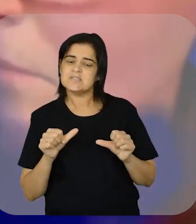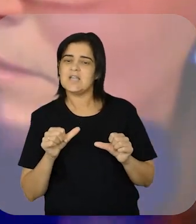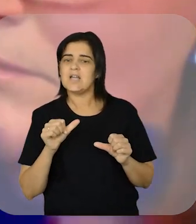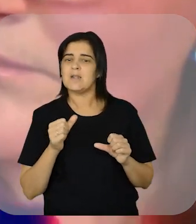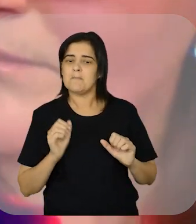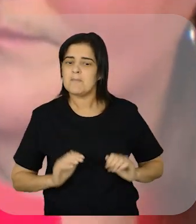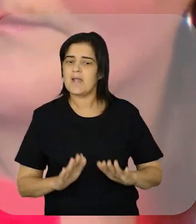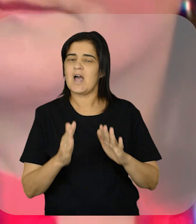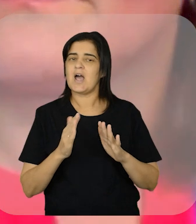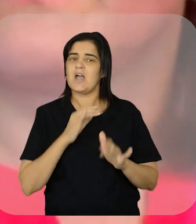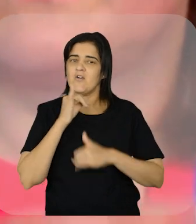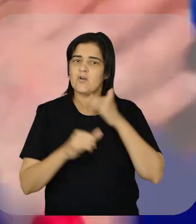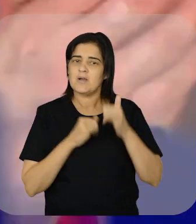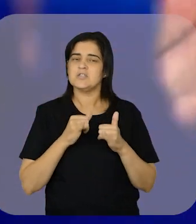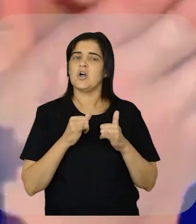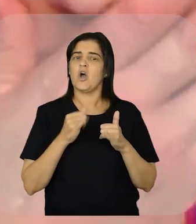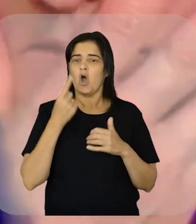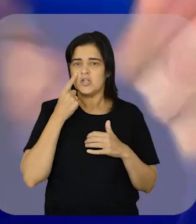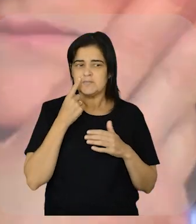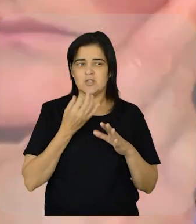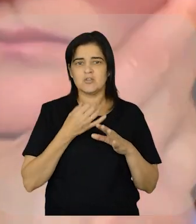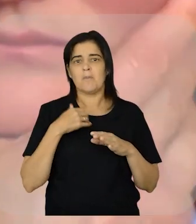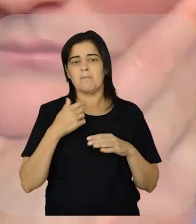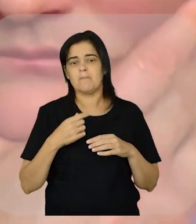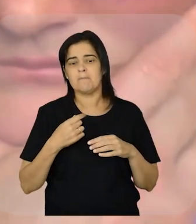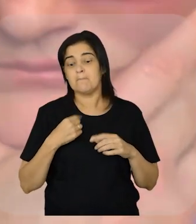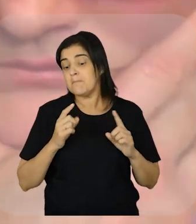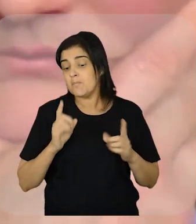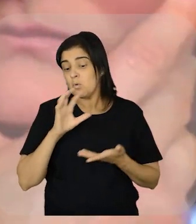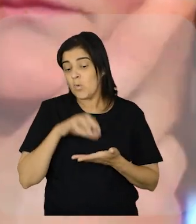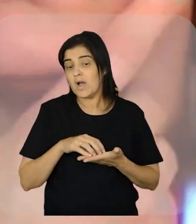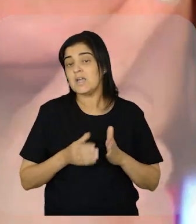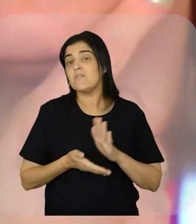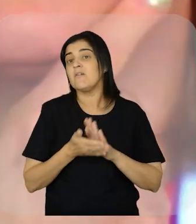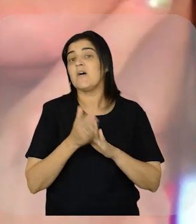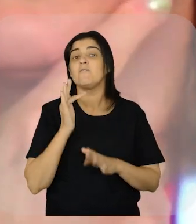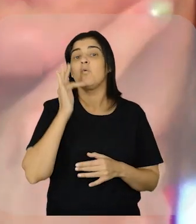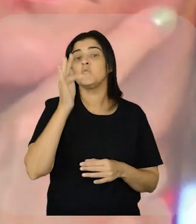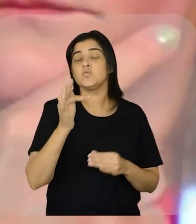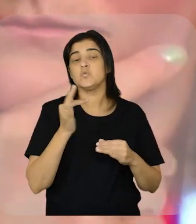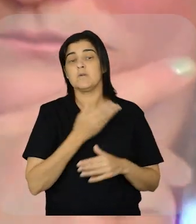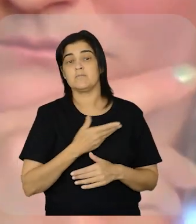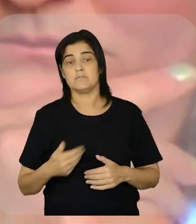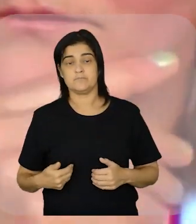conocimiento desde el lugar donde se forman los futuros educadores y